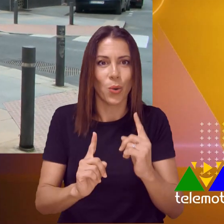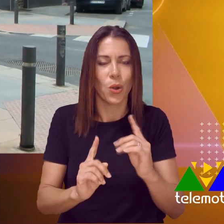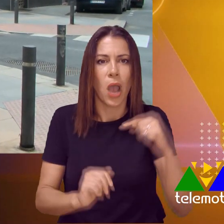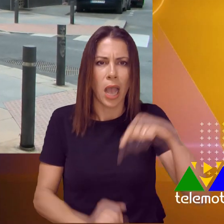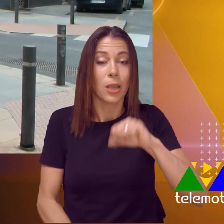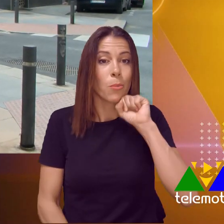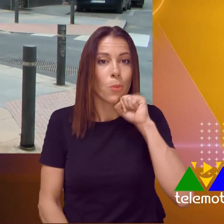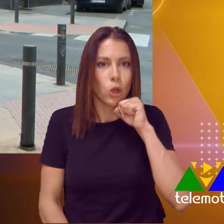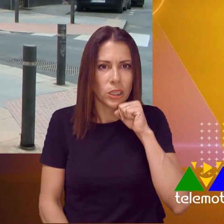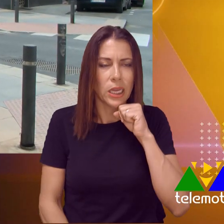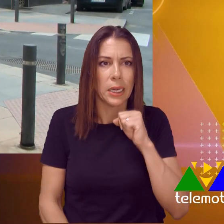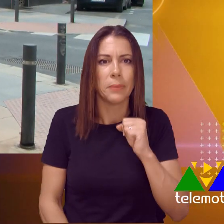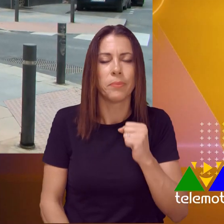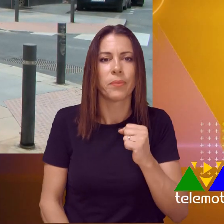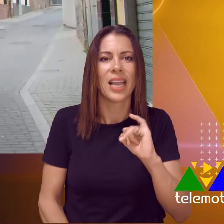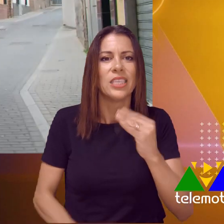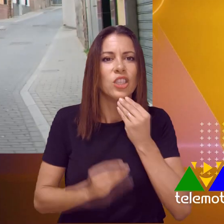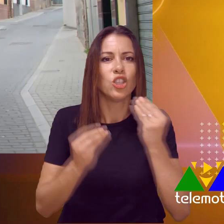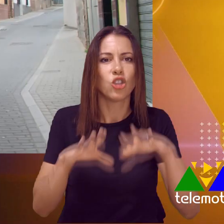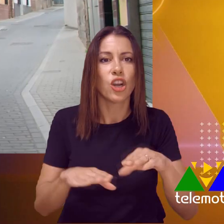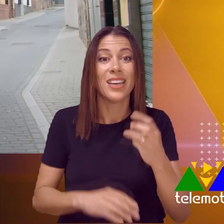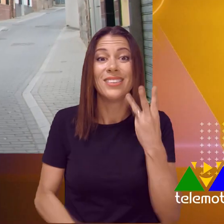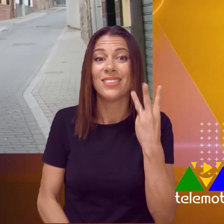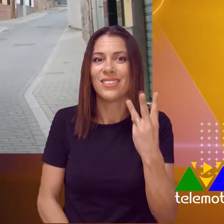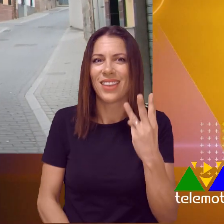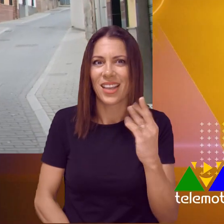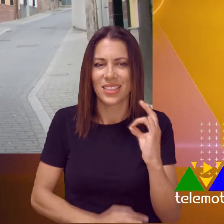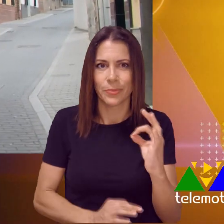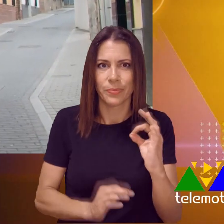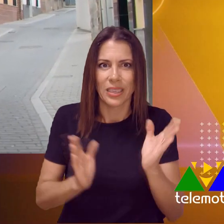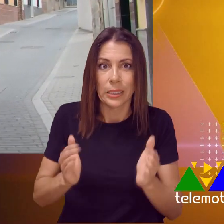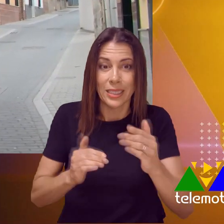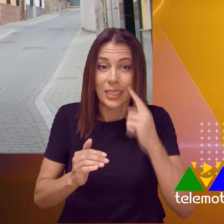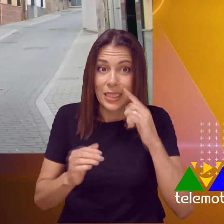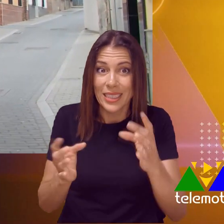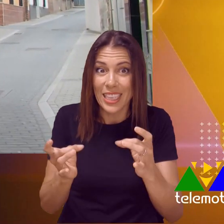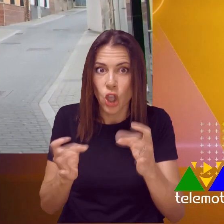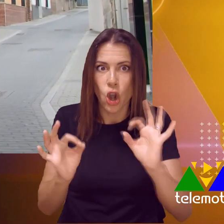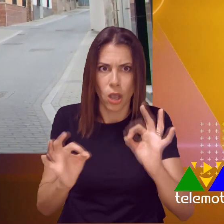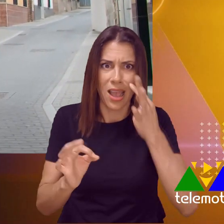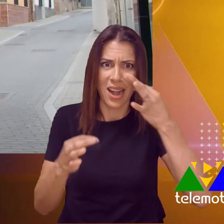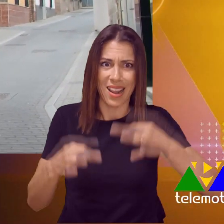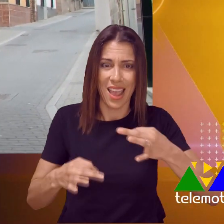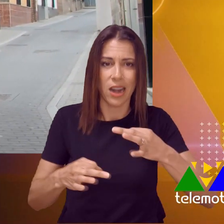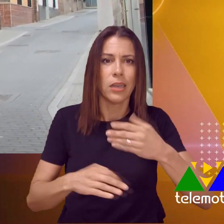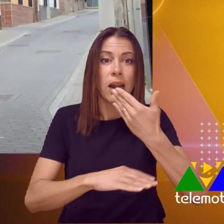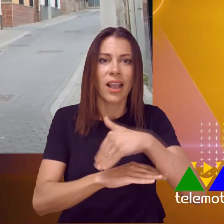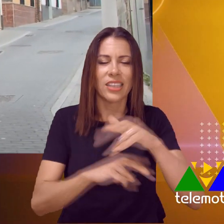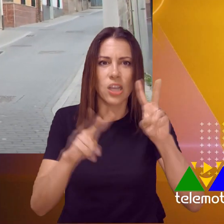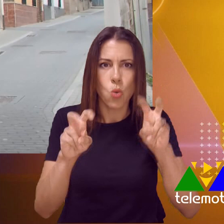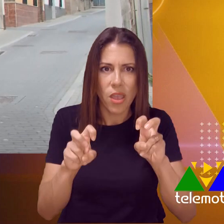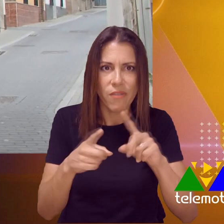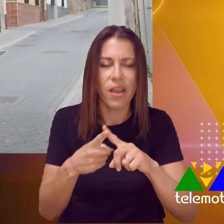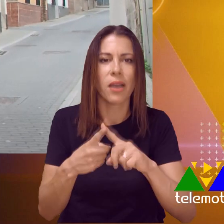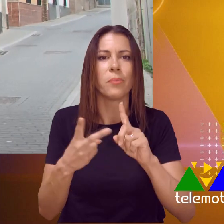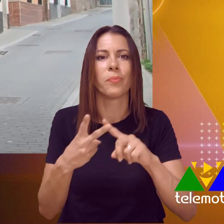en Motril, hubo la historia de 3 tesoros que se encontraron, reales, que se encontraron en la Calle Nueva,